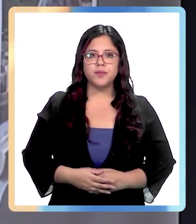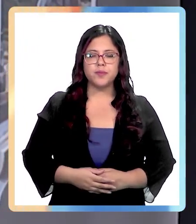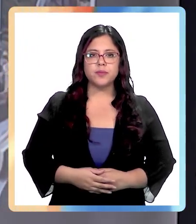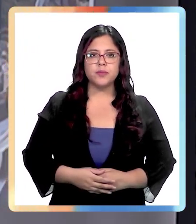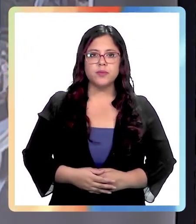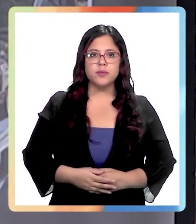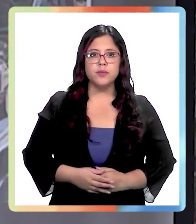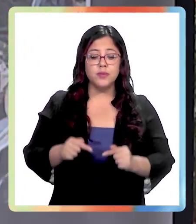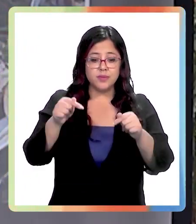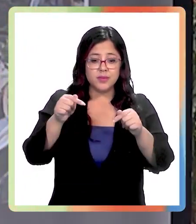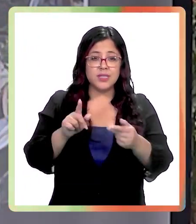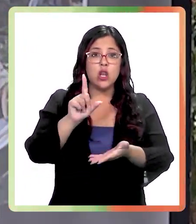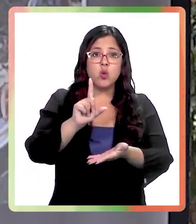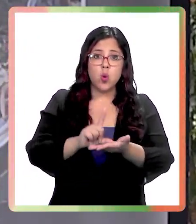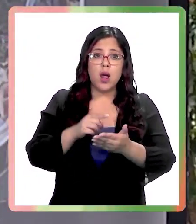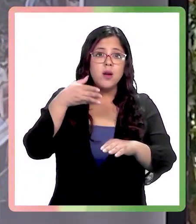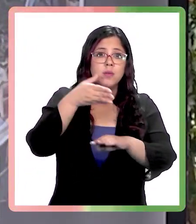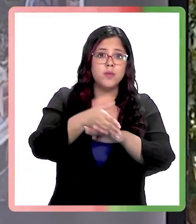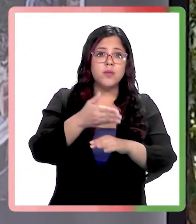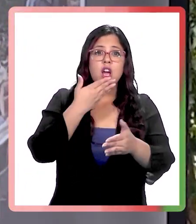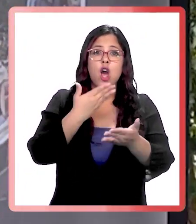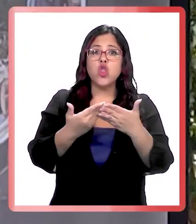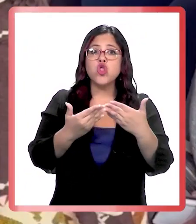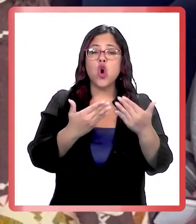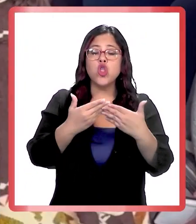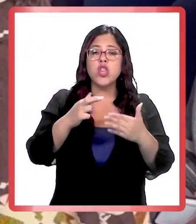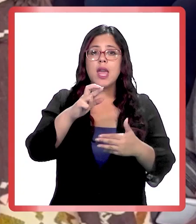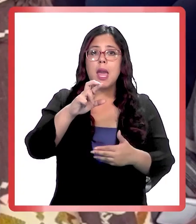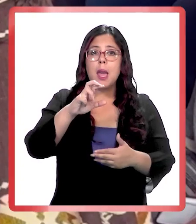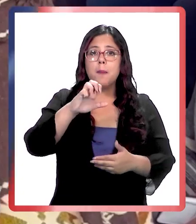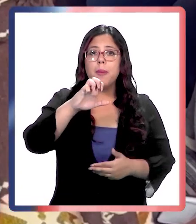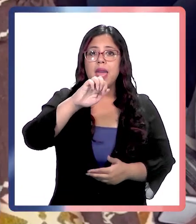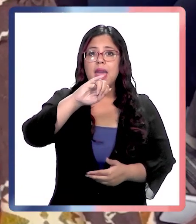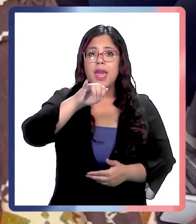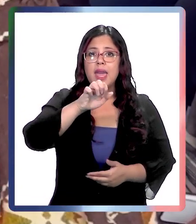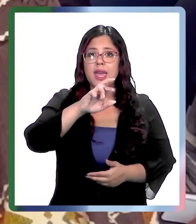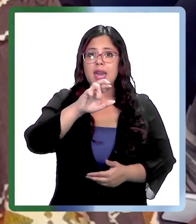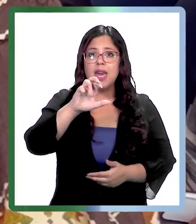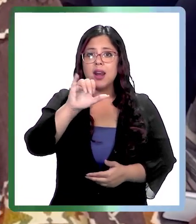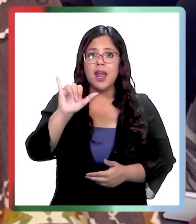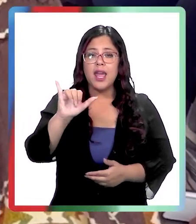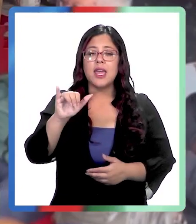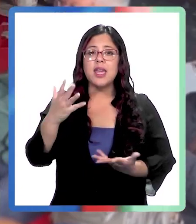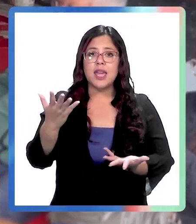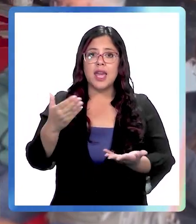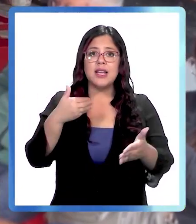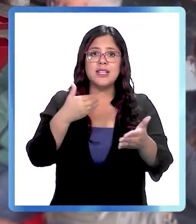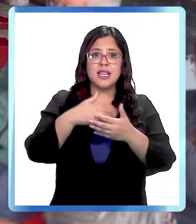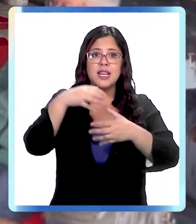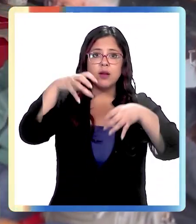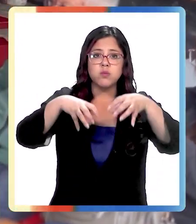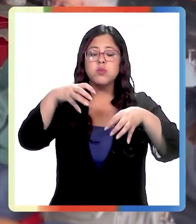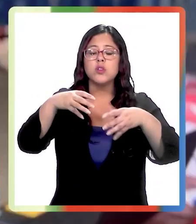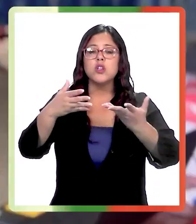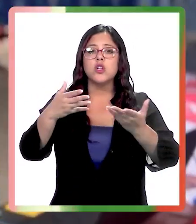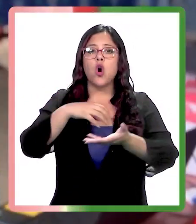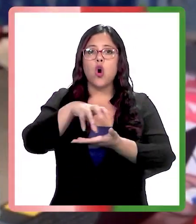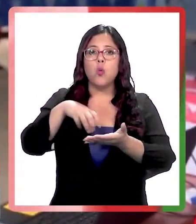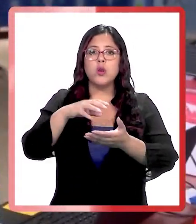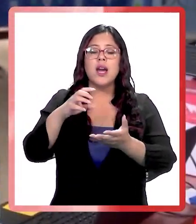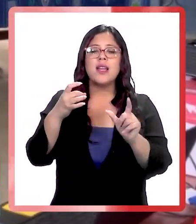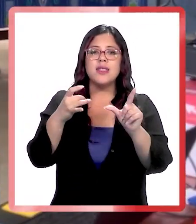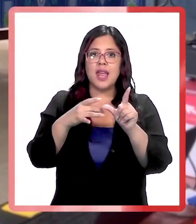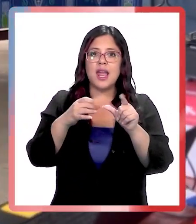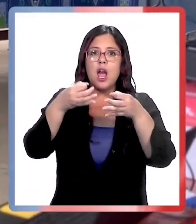estas zonas visitadas fue el sector de Pejerrey, en la precordillera de Linares, donde se entregaron antecedentes respecto de una iniciativa que